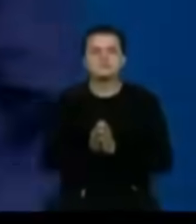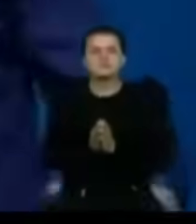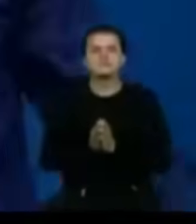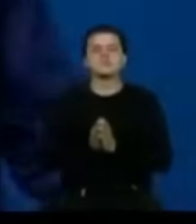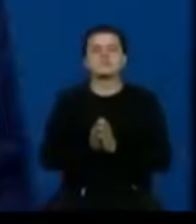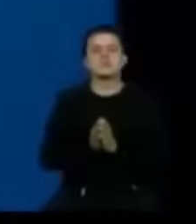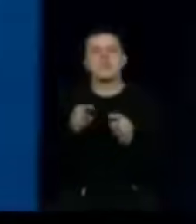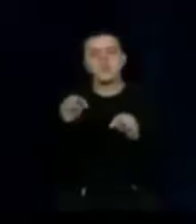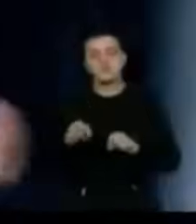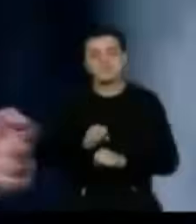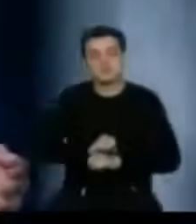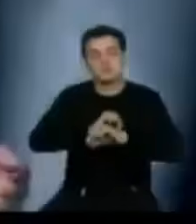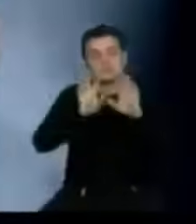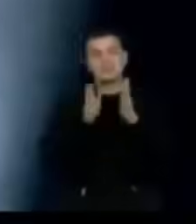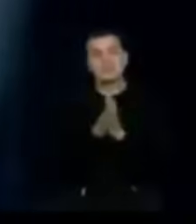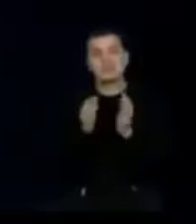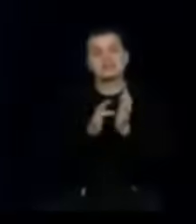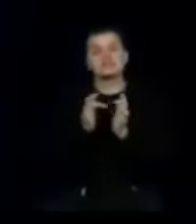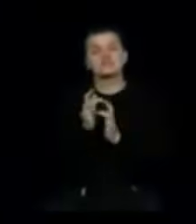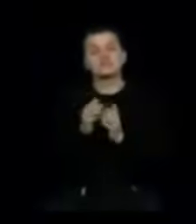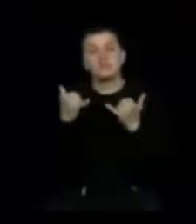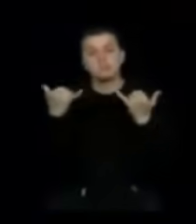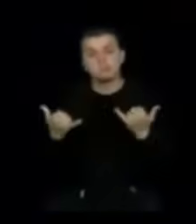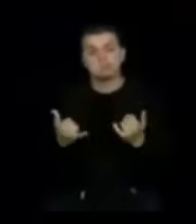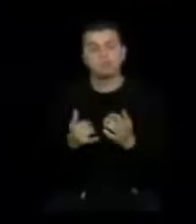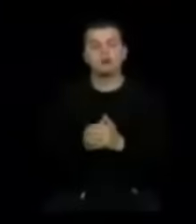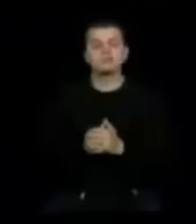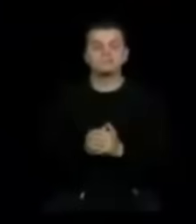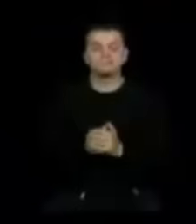En esta mañana Jesús está aquí.